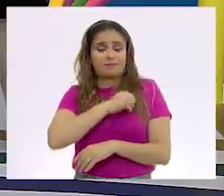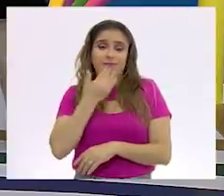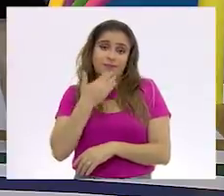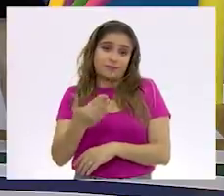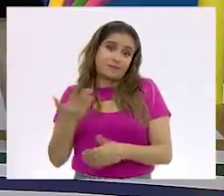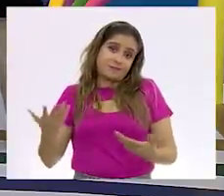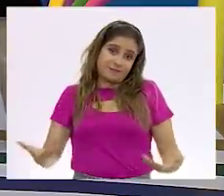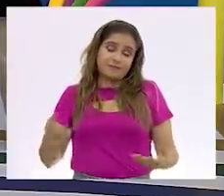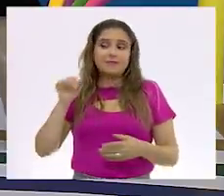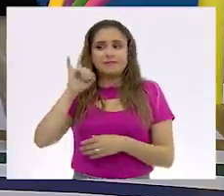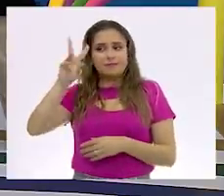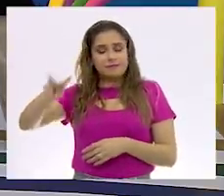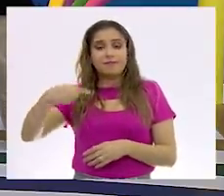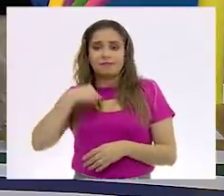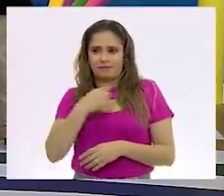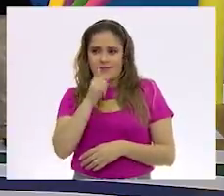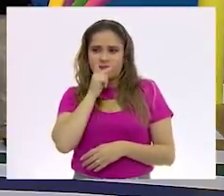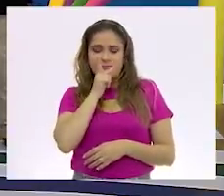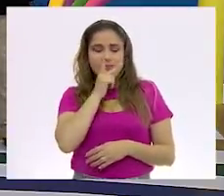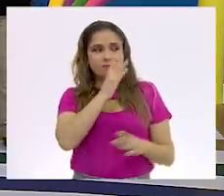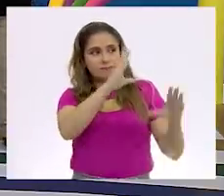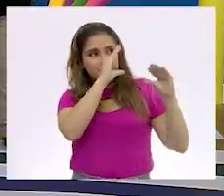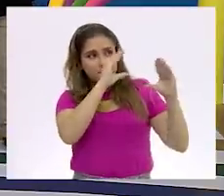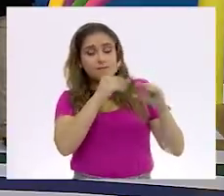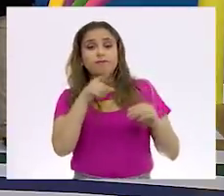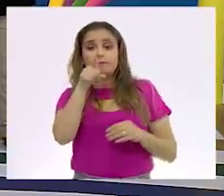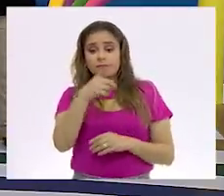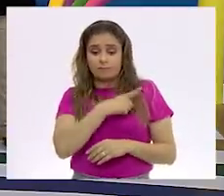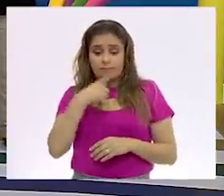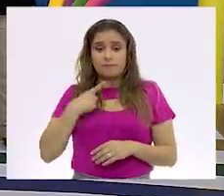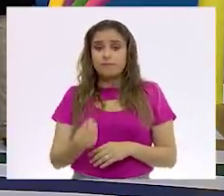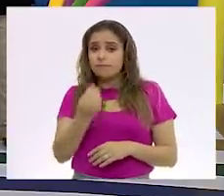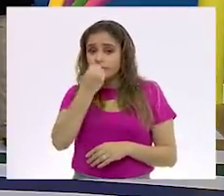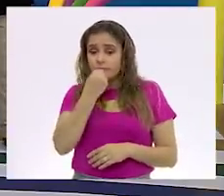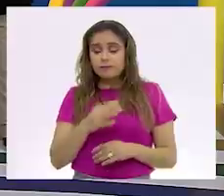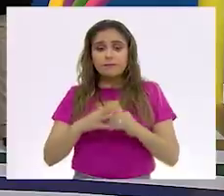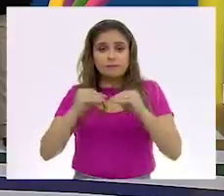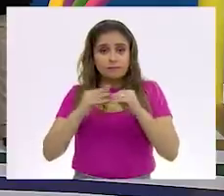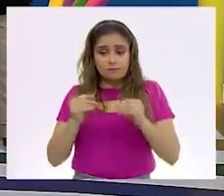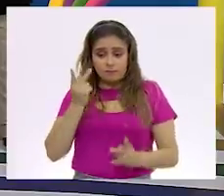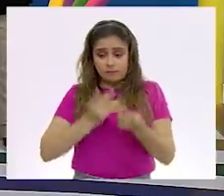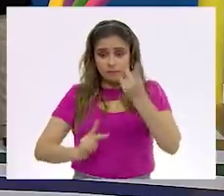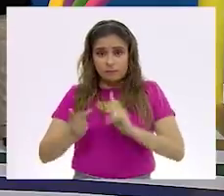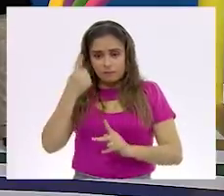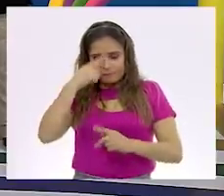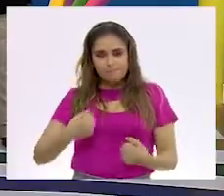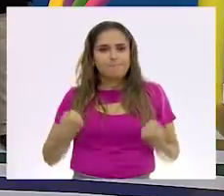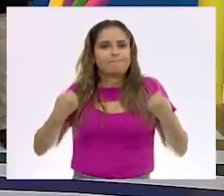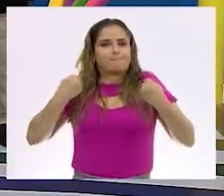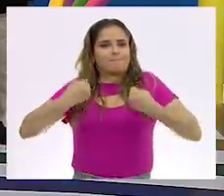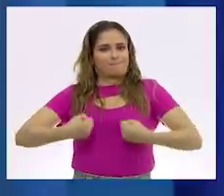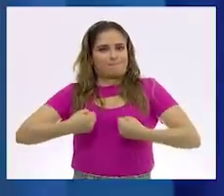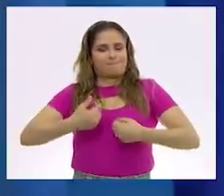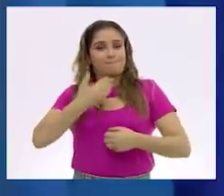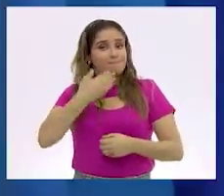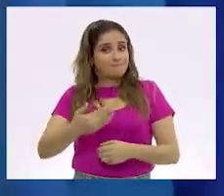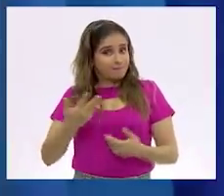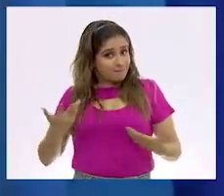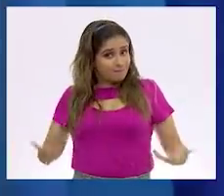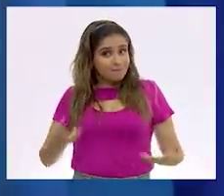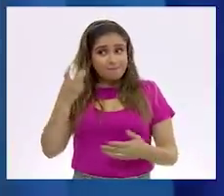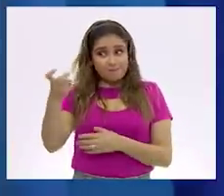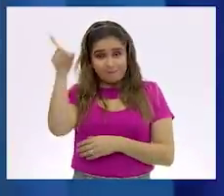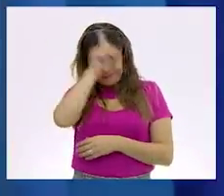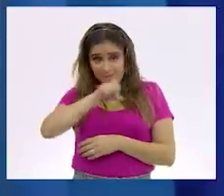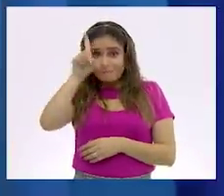Claro, como decía mi papá, come frutas y verduras para que crezcas sano y fuerte. Es un consejo muy